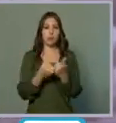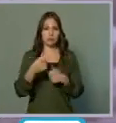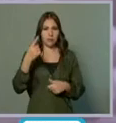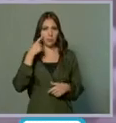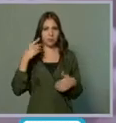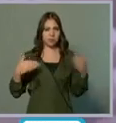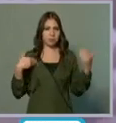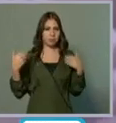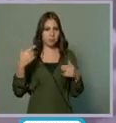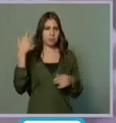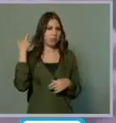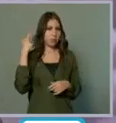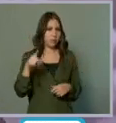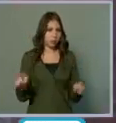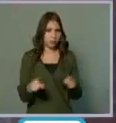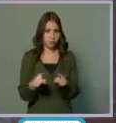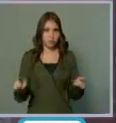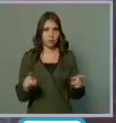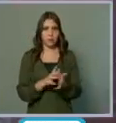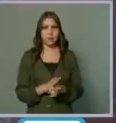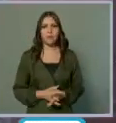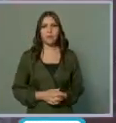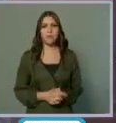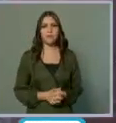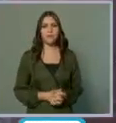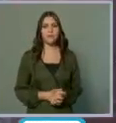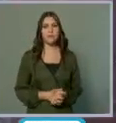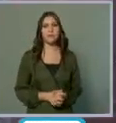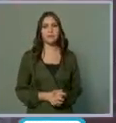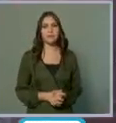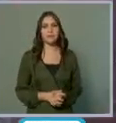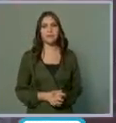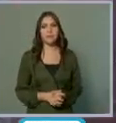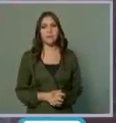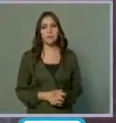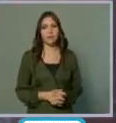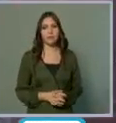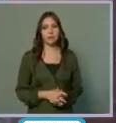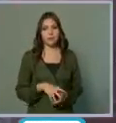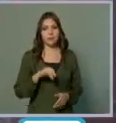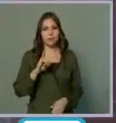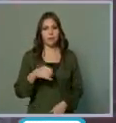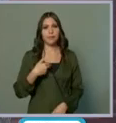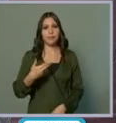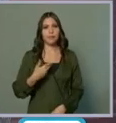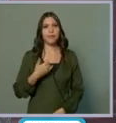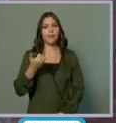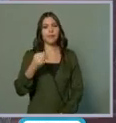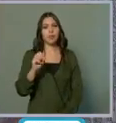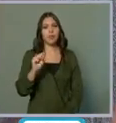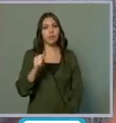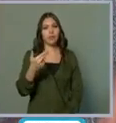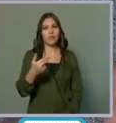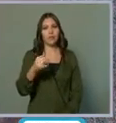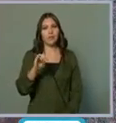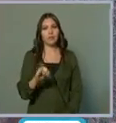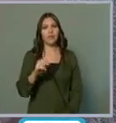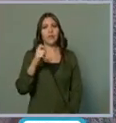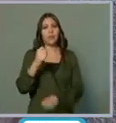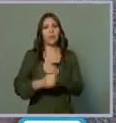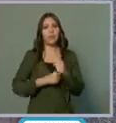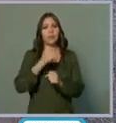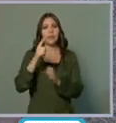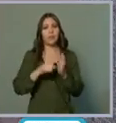disfrutar de esta música. Así es. Cuéntenos. Yo soy Yoshiko Nishimura. En